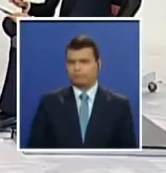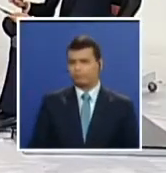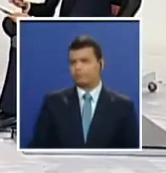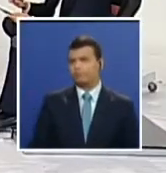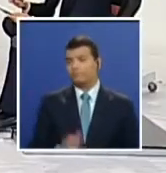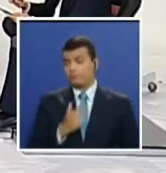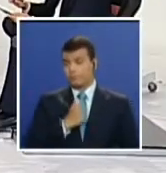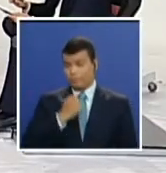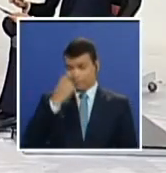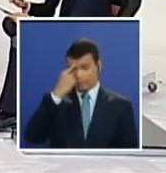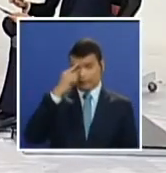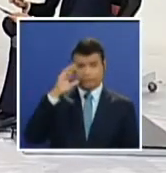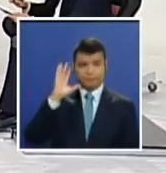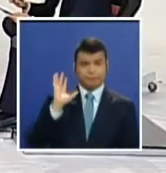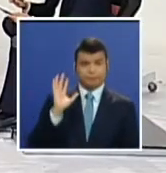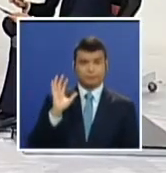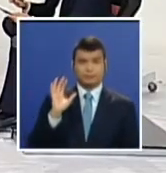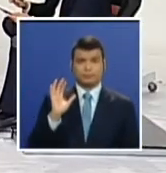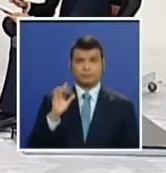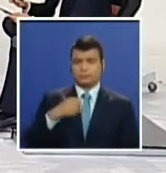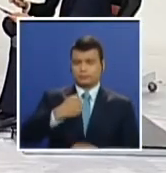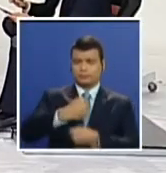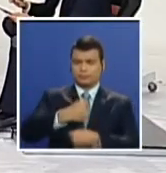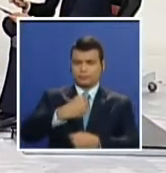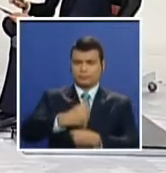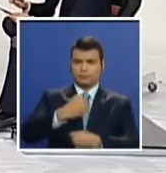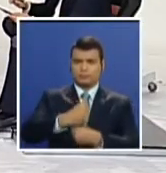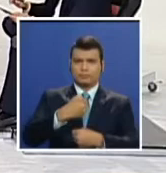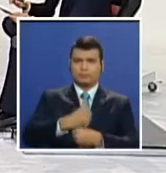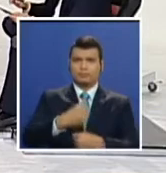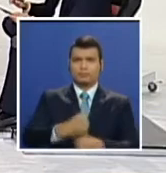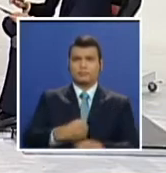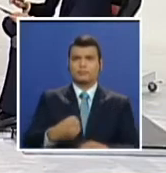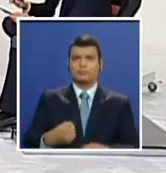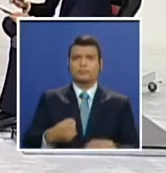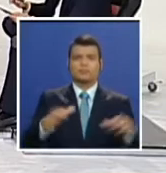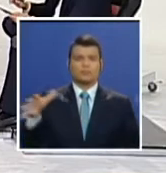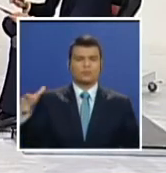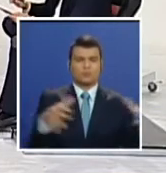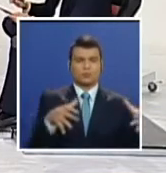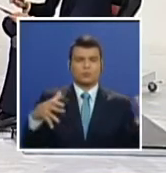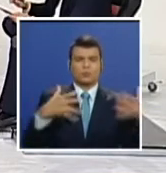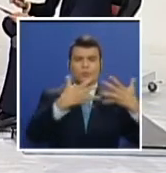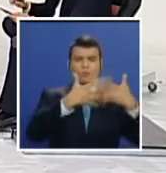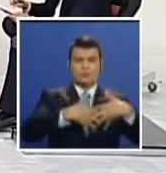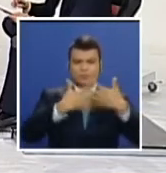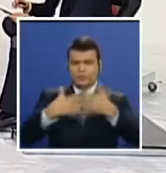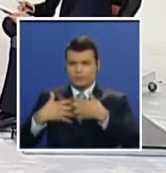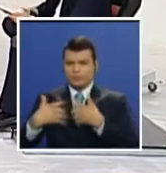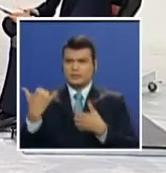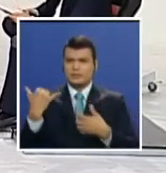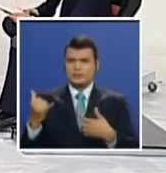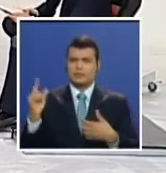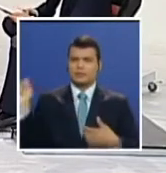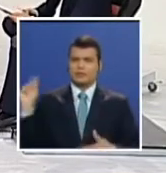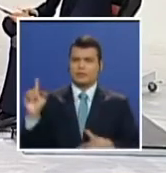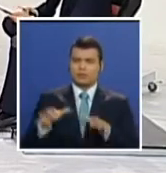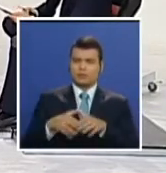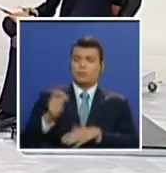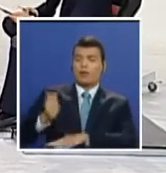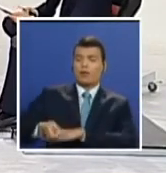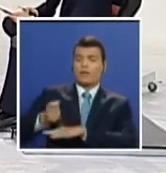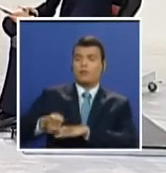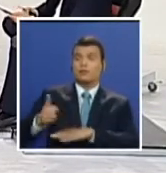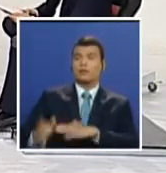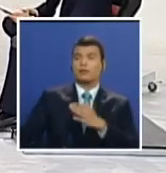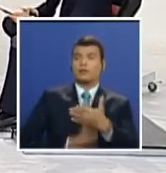yo creo que si usted coge el empleo todas esas industrias que ha habido con su récord de abogados